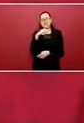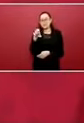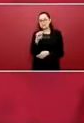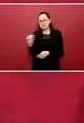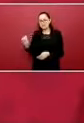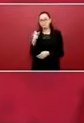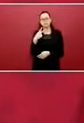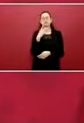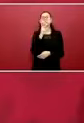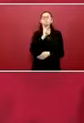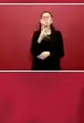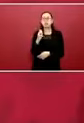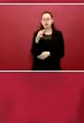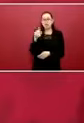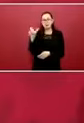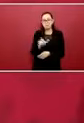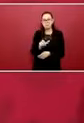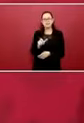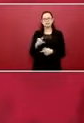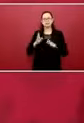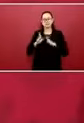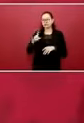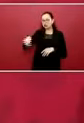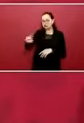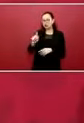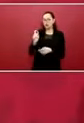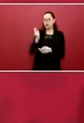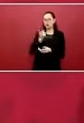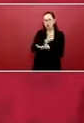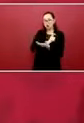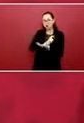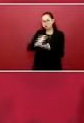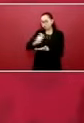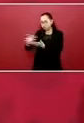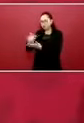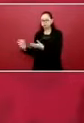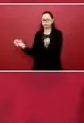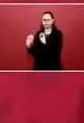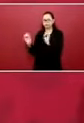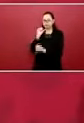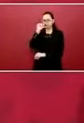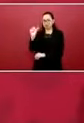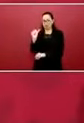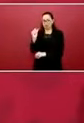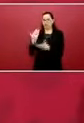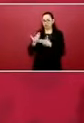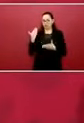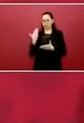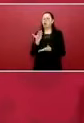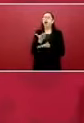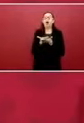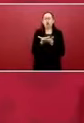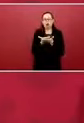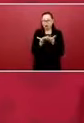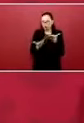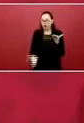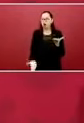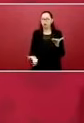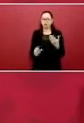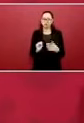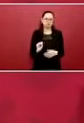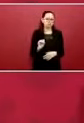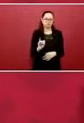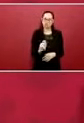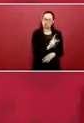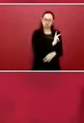de Pemex, de las Fuerzas Armadas. Ahora todos los adultos mayores van a recibir esta